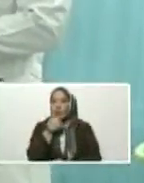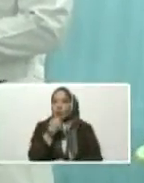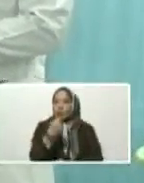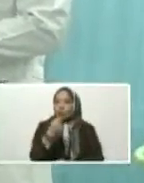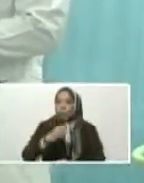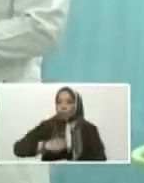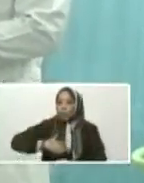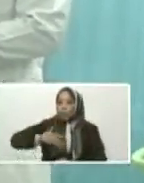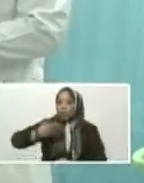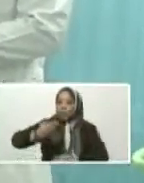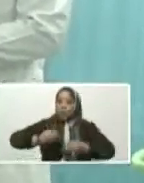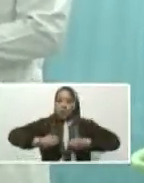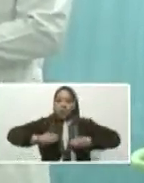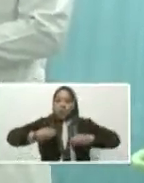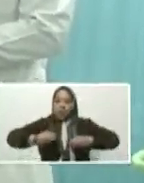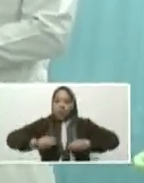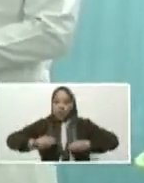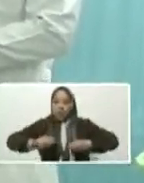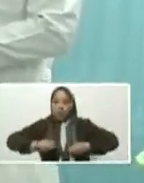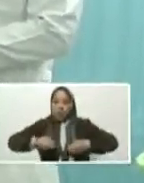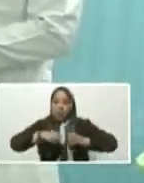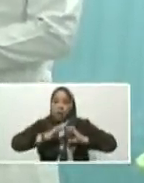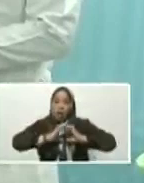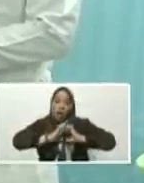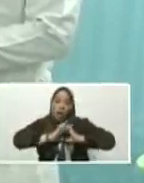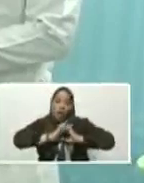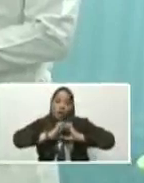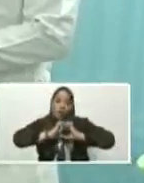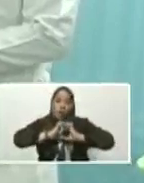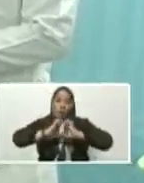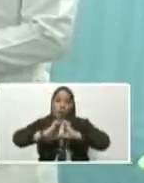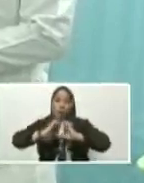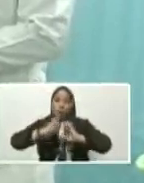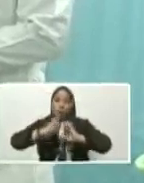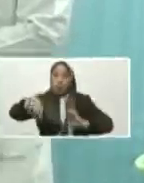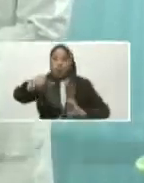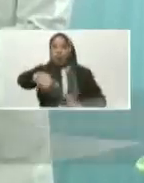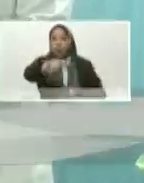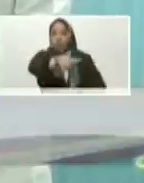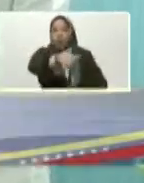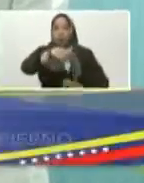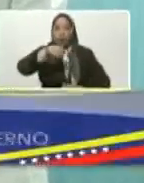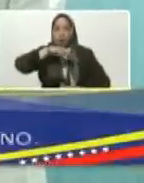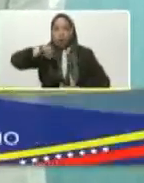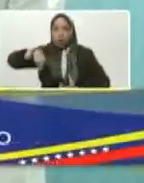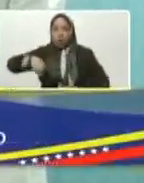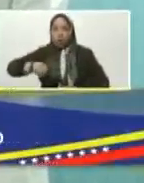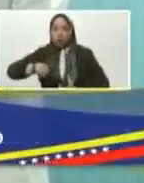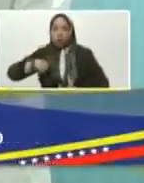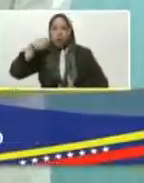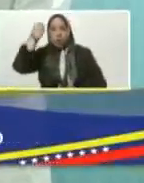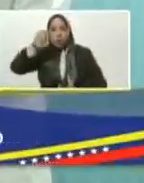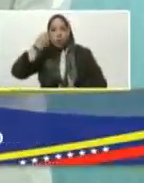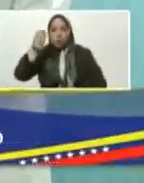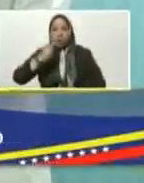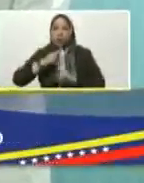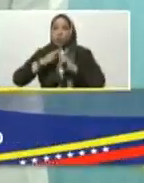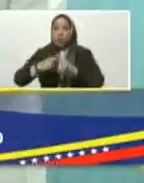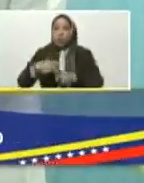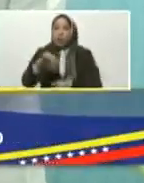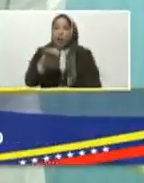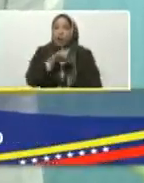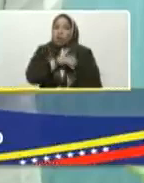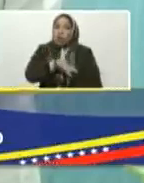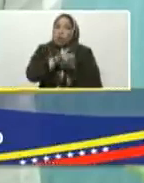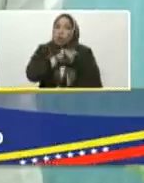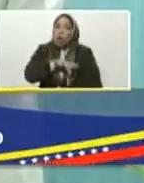puede darle vida a los demás. Si uno que a veces se la da de recomendador, te llega alguien que tenga un dolor de la